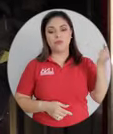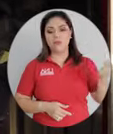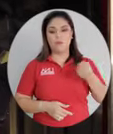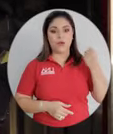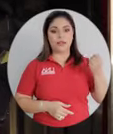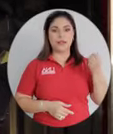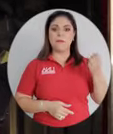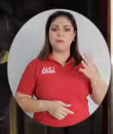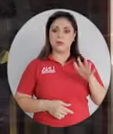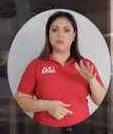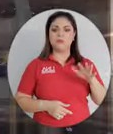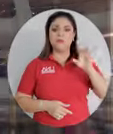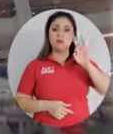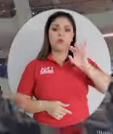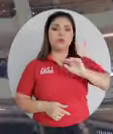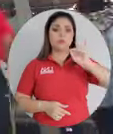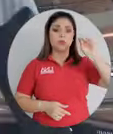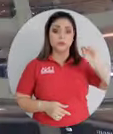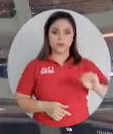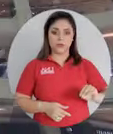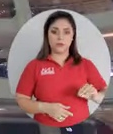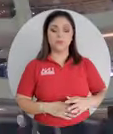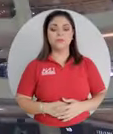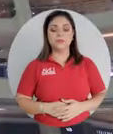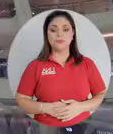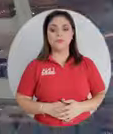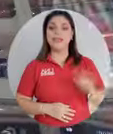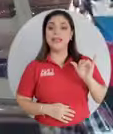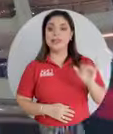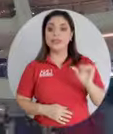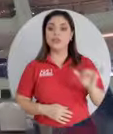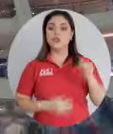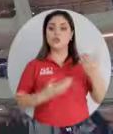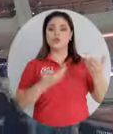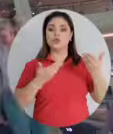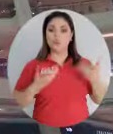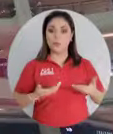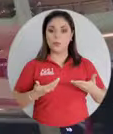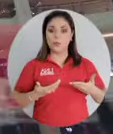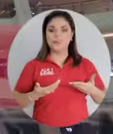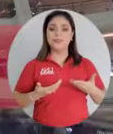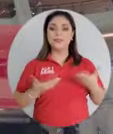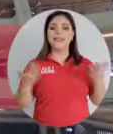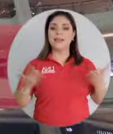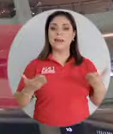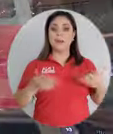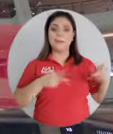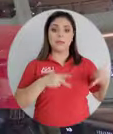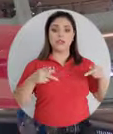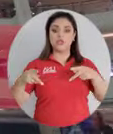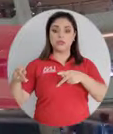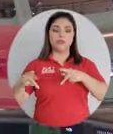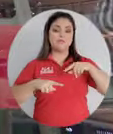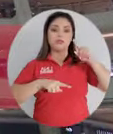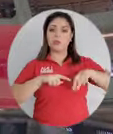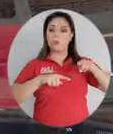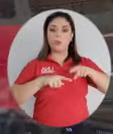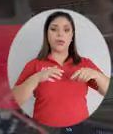una inflación muy fuerte, ¿verdad? La inflación cerró alrededor del 8% y esto nos